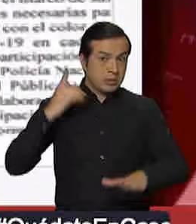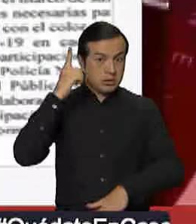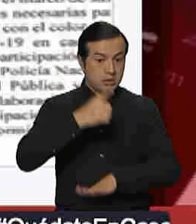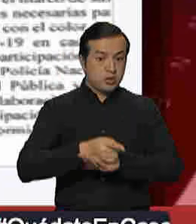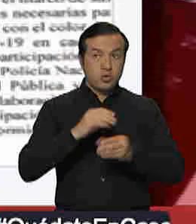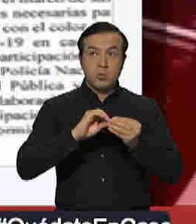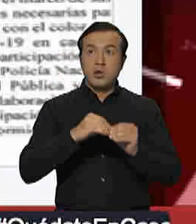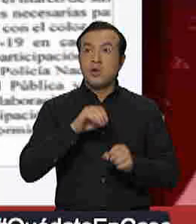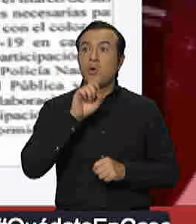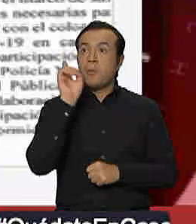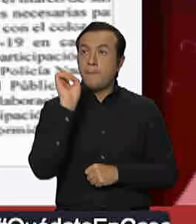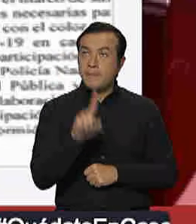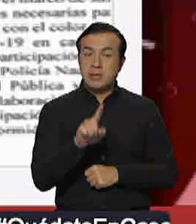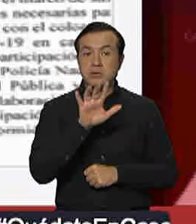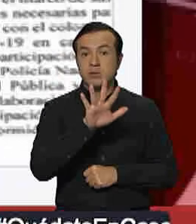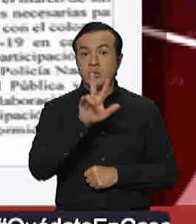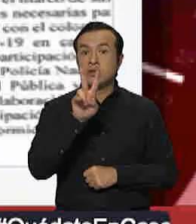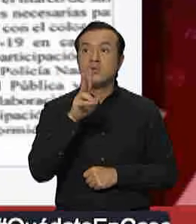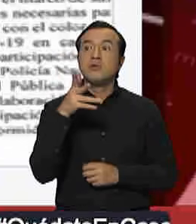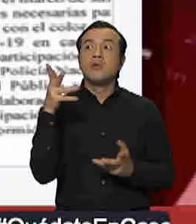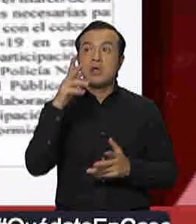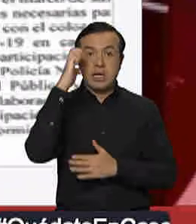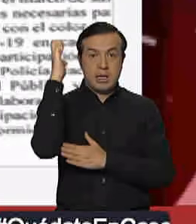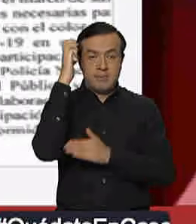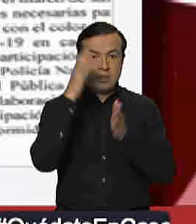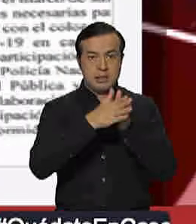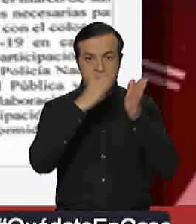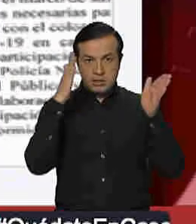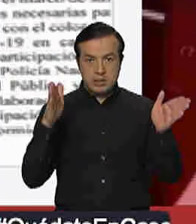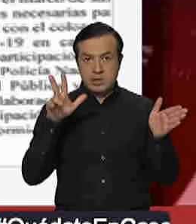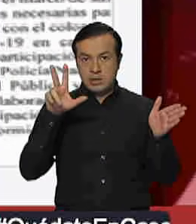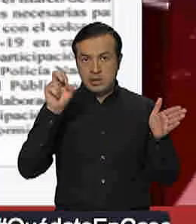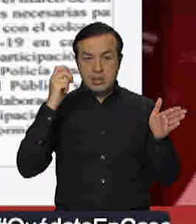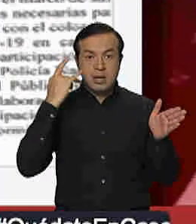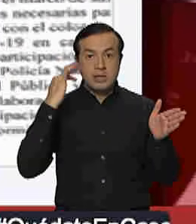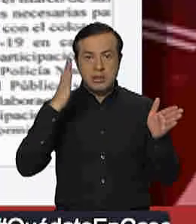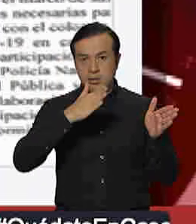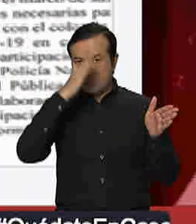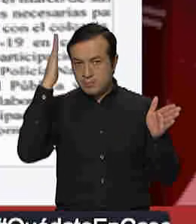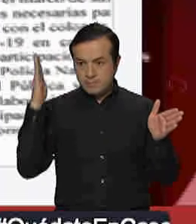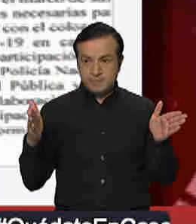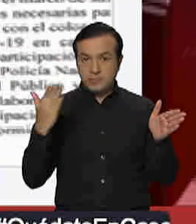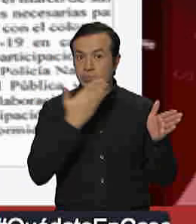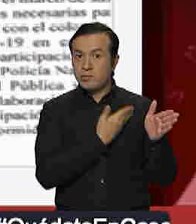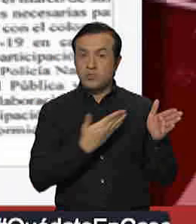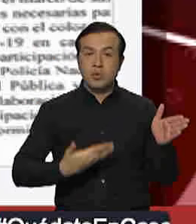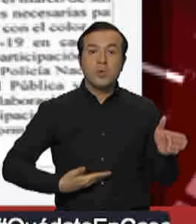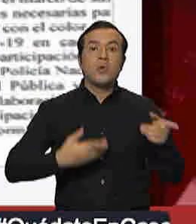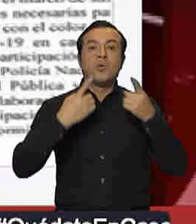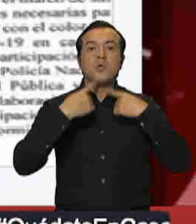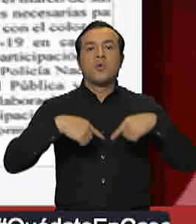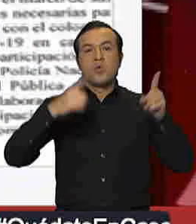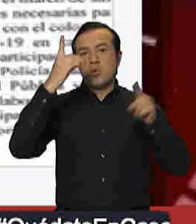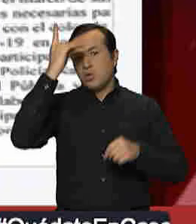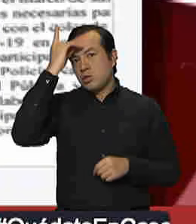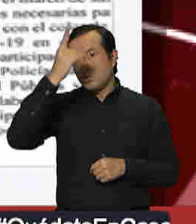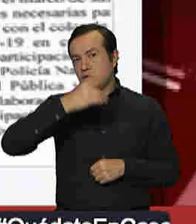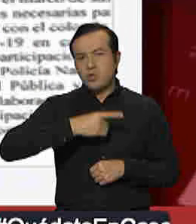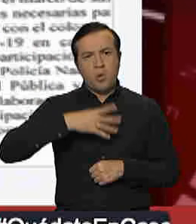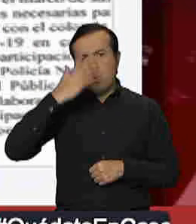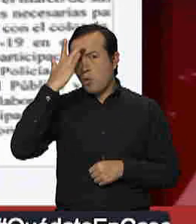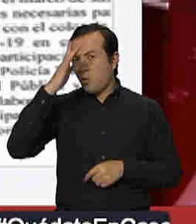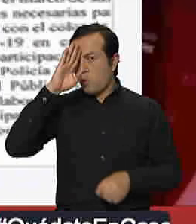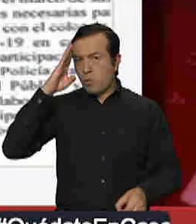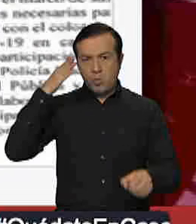número 1052 extendió el estado de excepción por 30 días más. El mandatario señala que tomó esta decisión con el objetivo